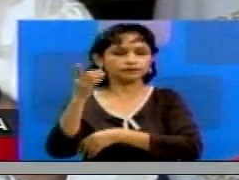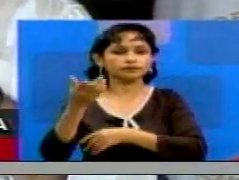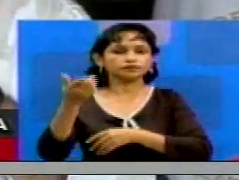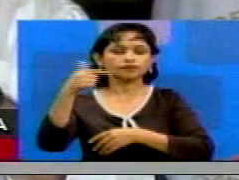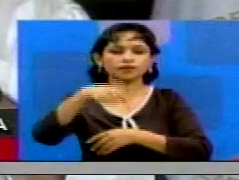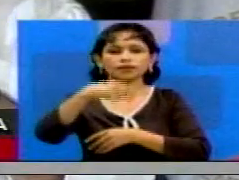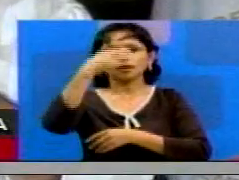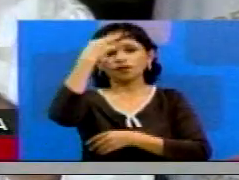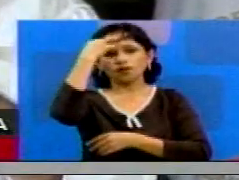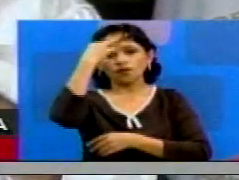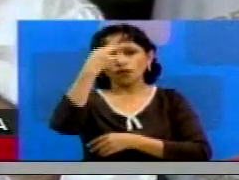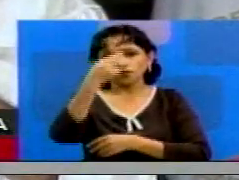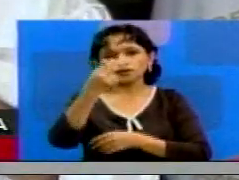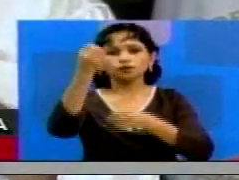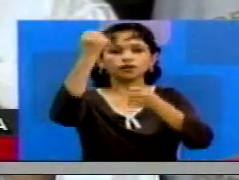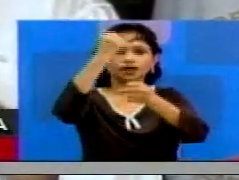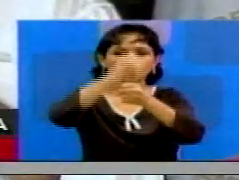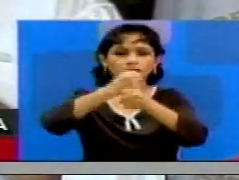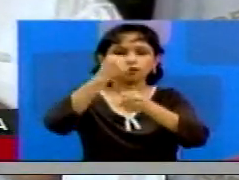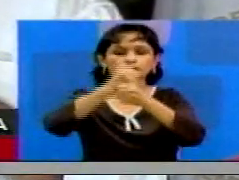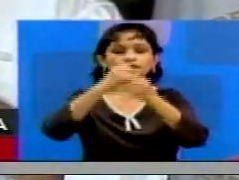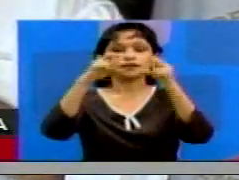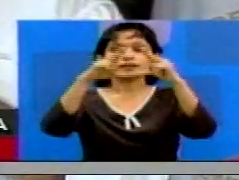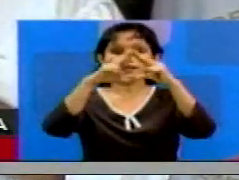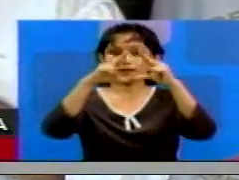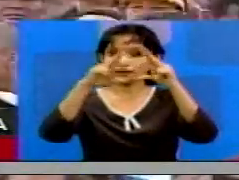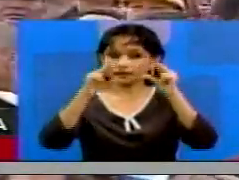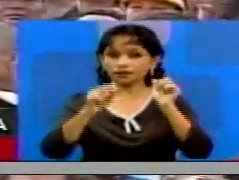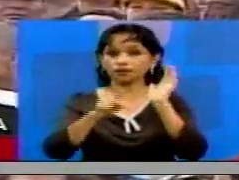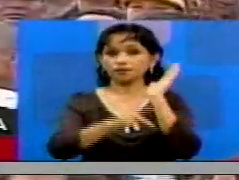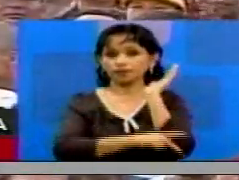en homenaje a los trabajadores nicaragüenses,